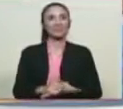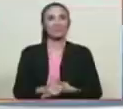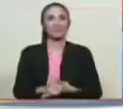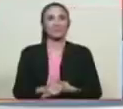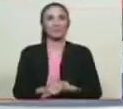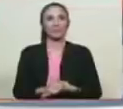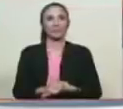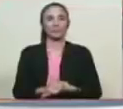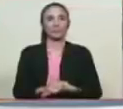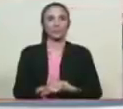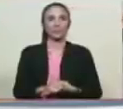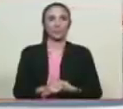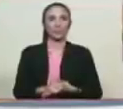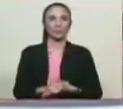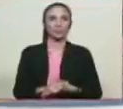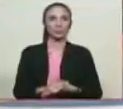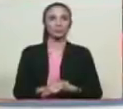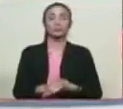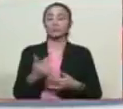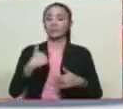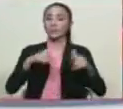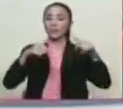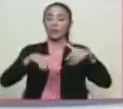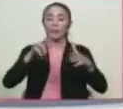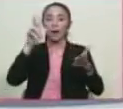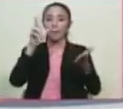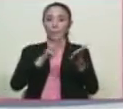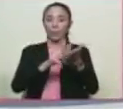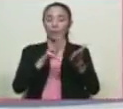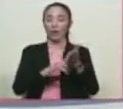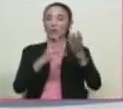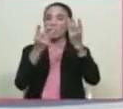Y aquí le voy a probar